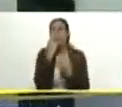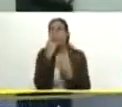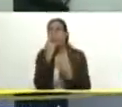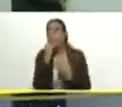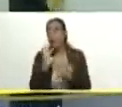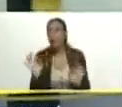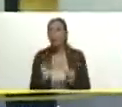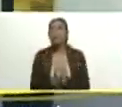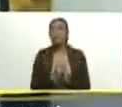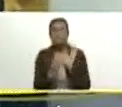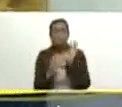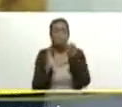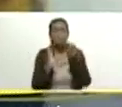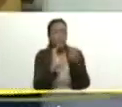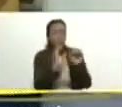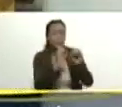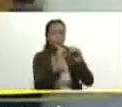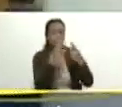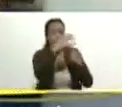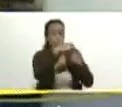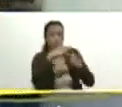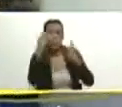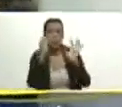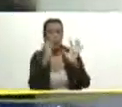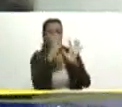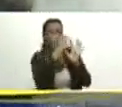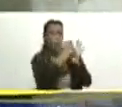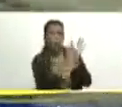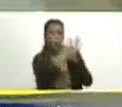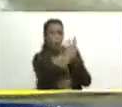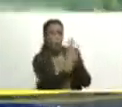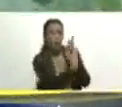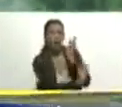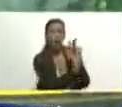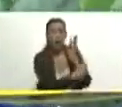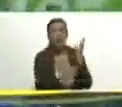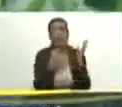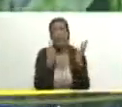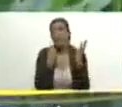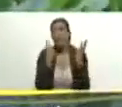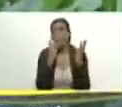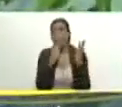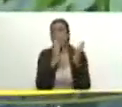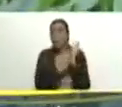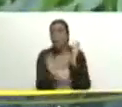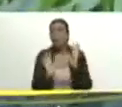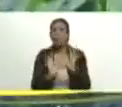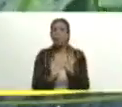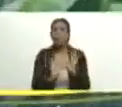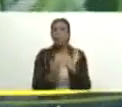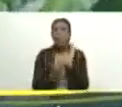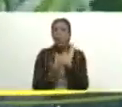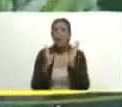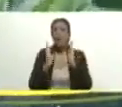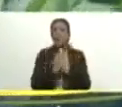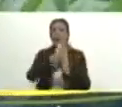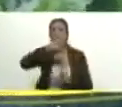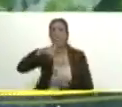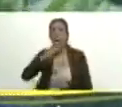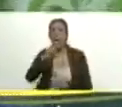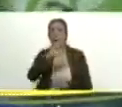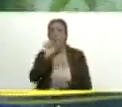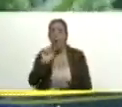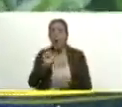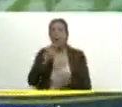Mora. Santa Cruz de Mora, ¿ah? Ajá. Aquí está el café de Santa Cruz de Mora, mira. Un café verde.